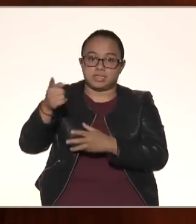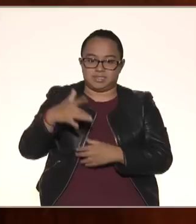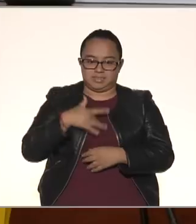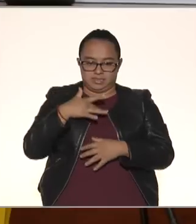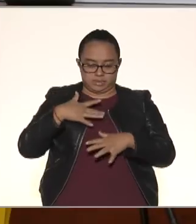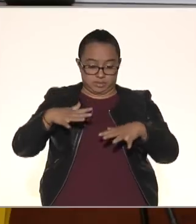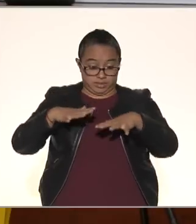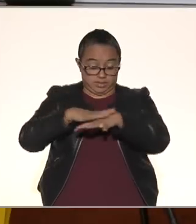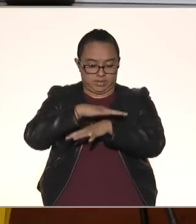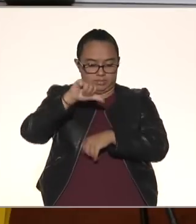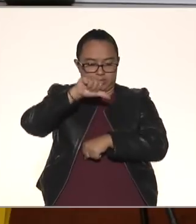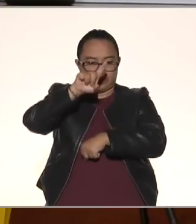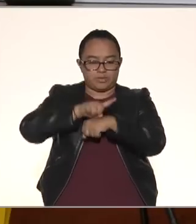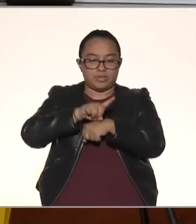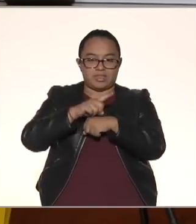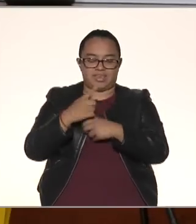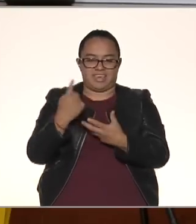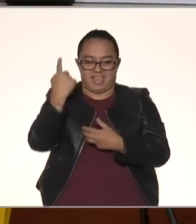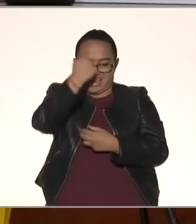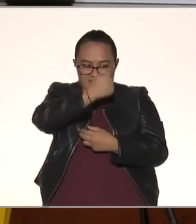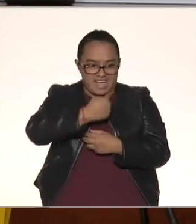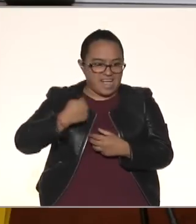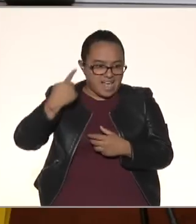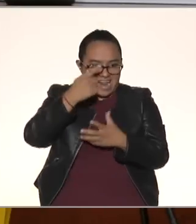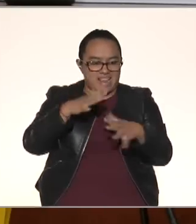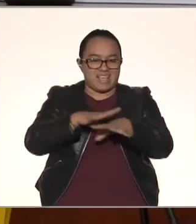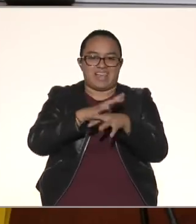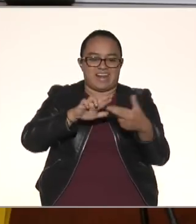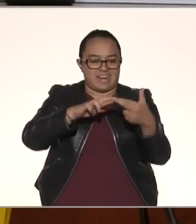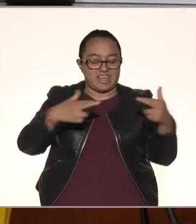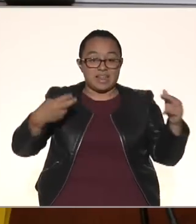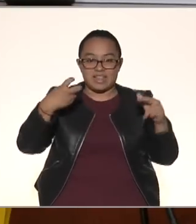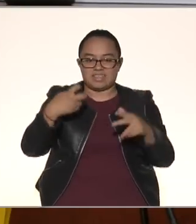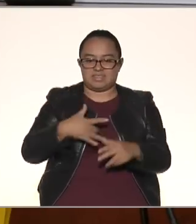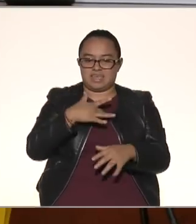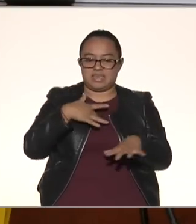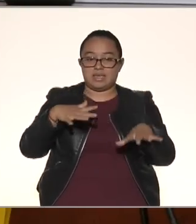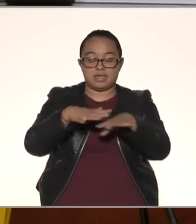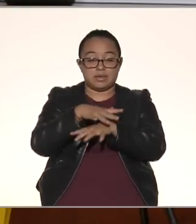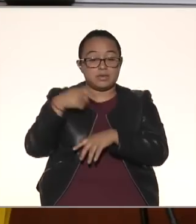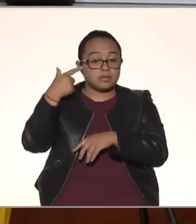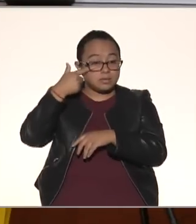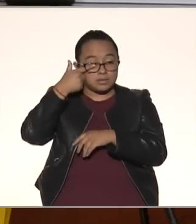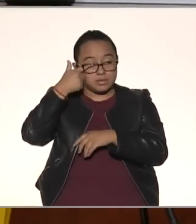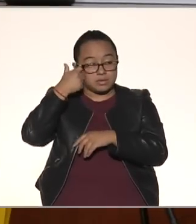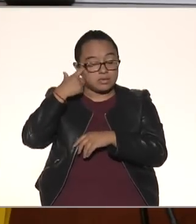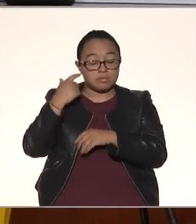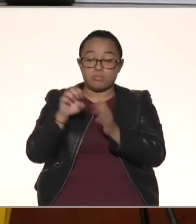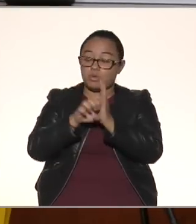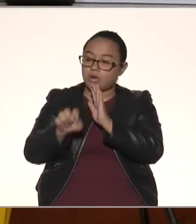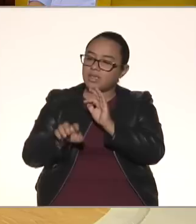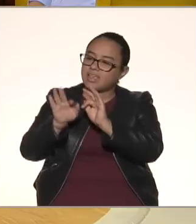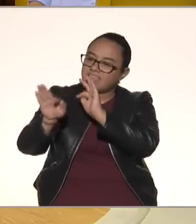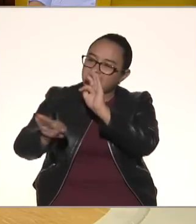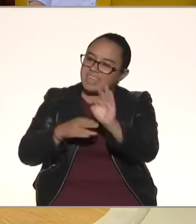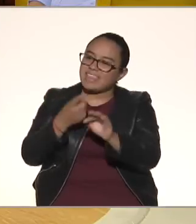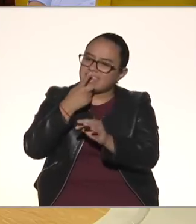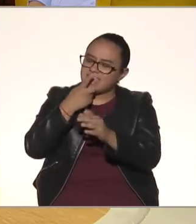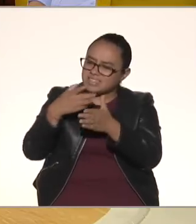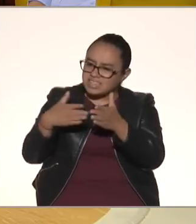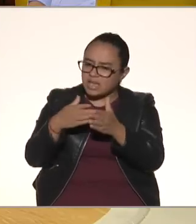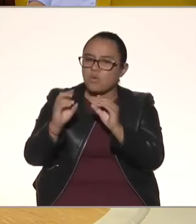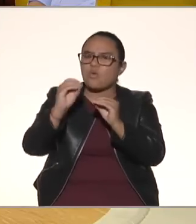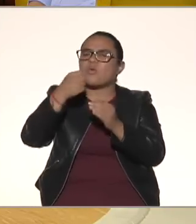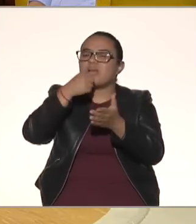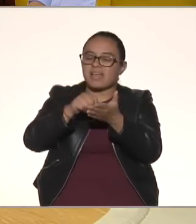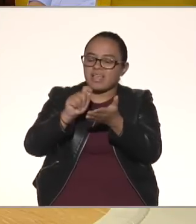el día, te cambian la cara, te cambian la relación completamente, el hacer un desayuno, el dejar una notita, esas